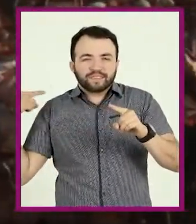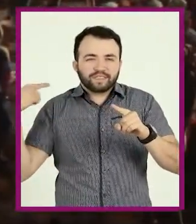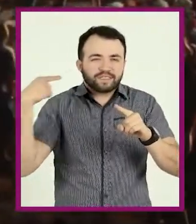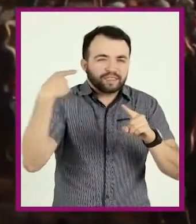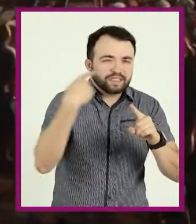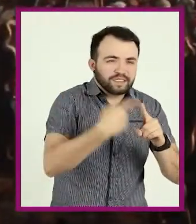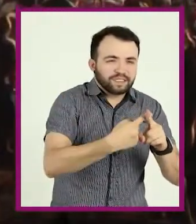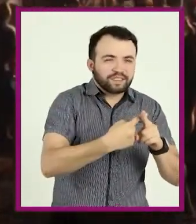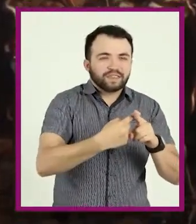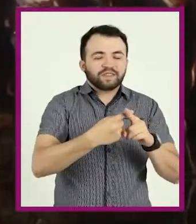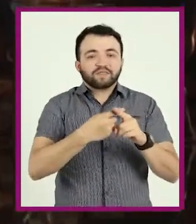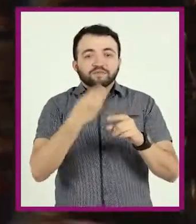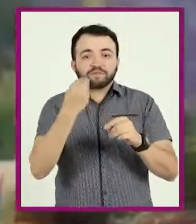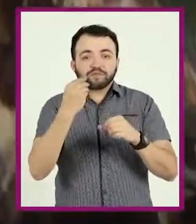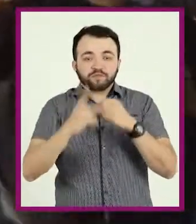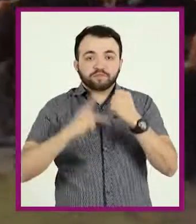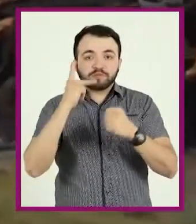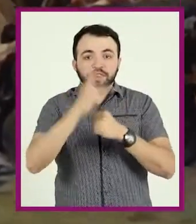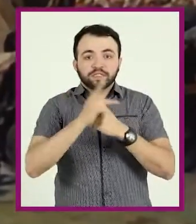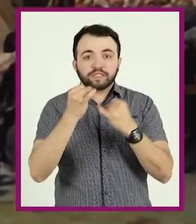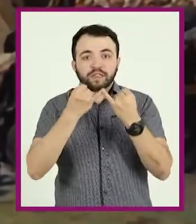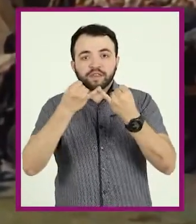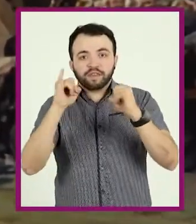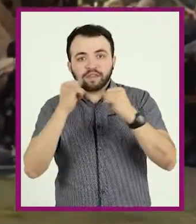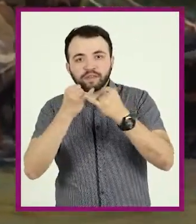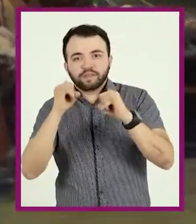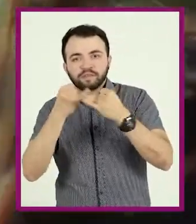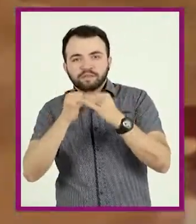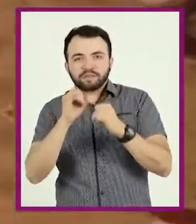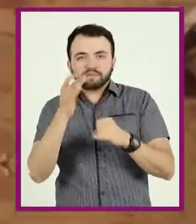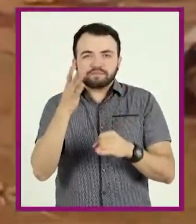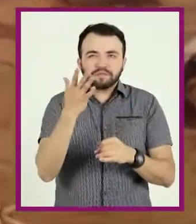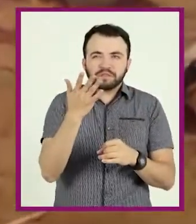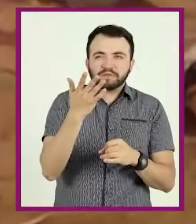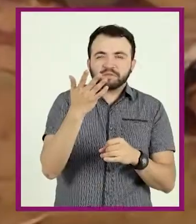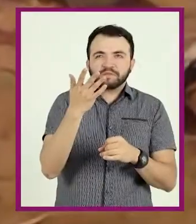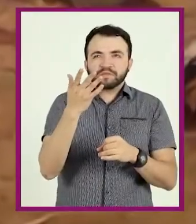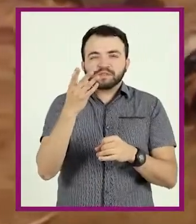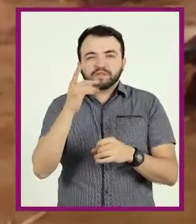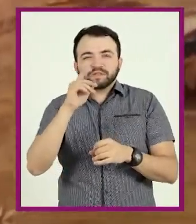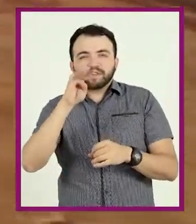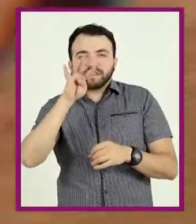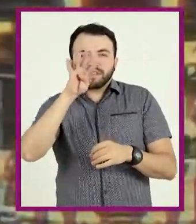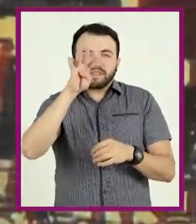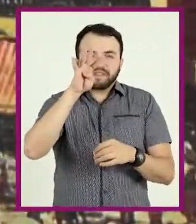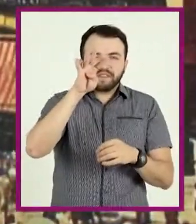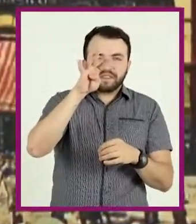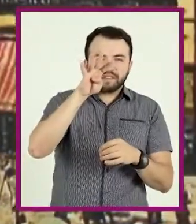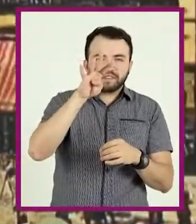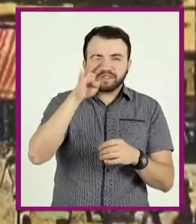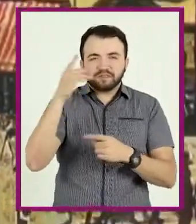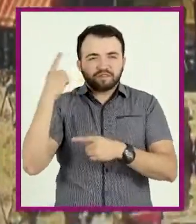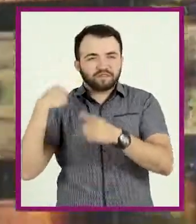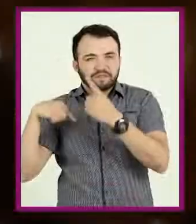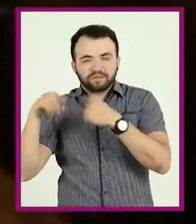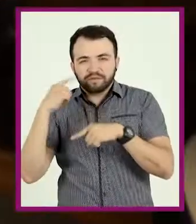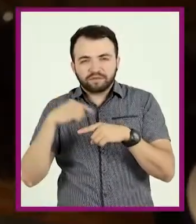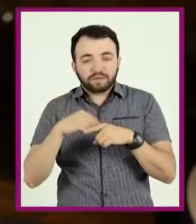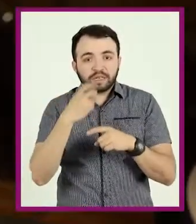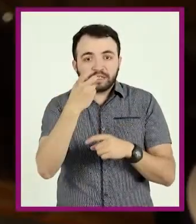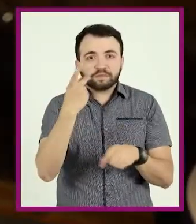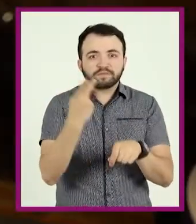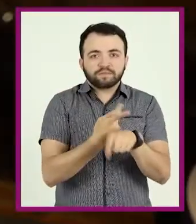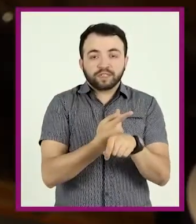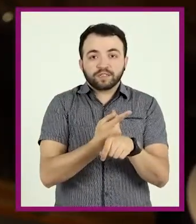turcos. Buena parte de estos países se independizaron hasta mediados o finales del siglo XIX. Y esto que pasa es que en